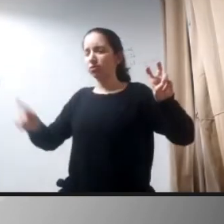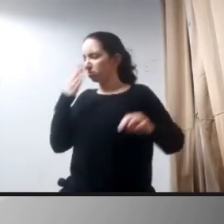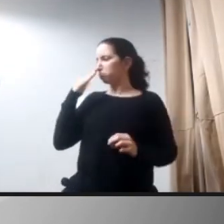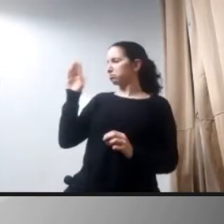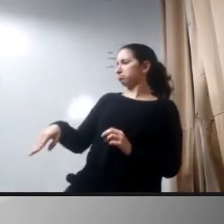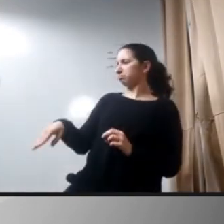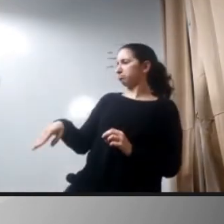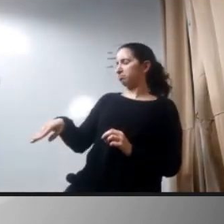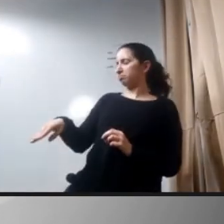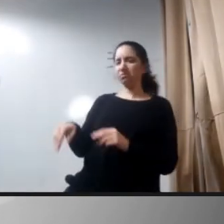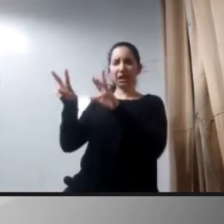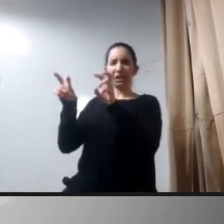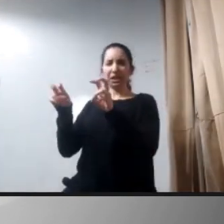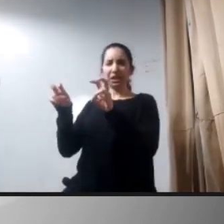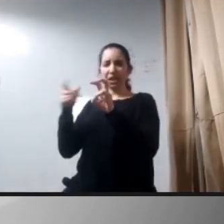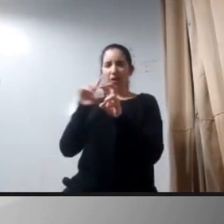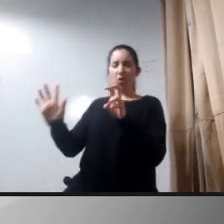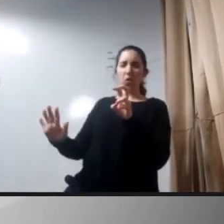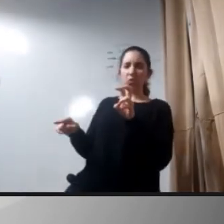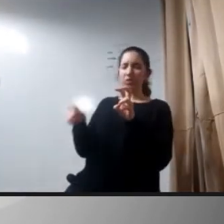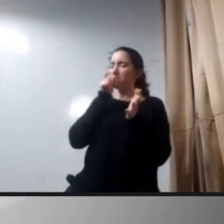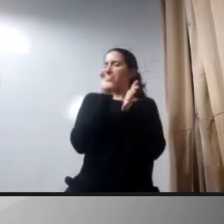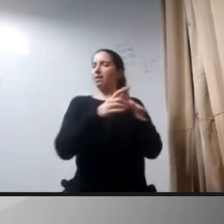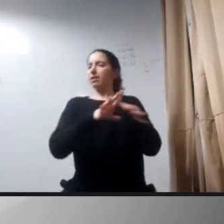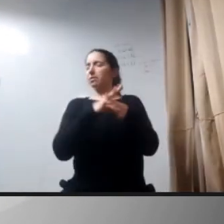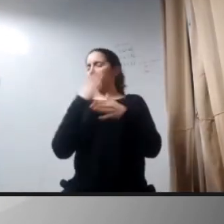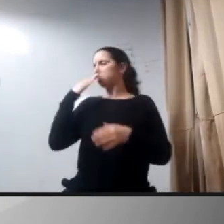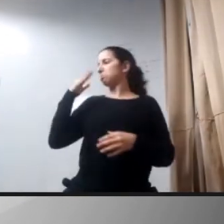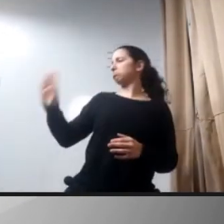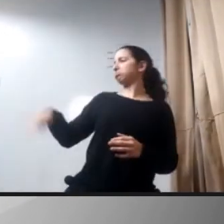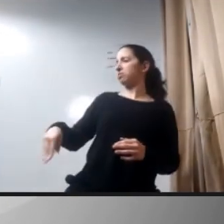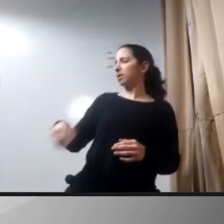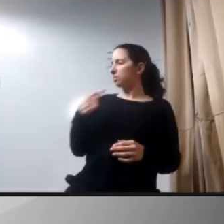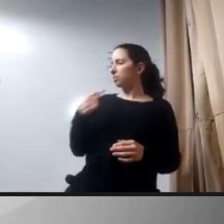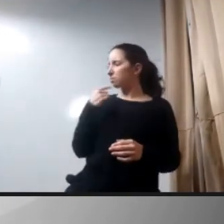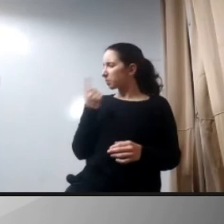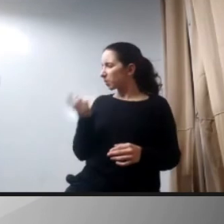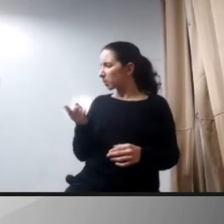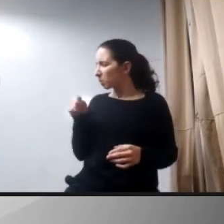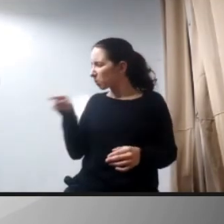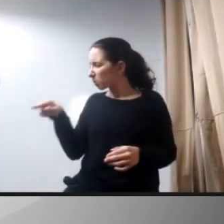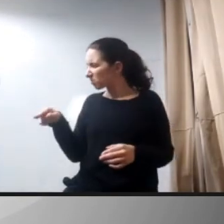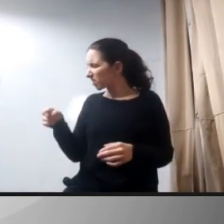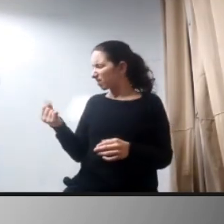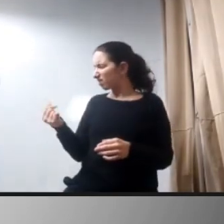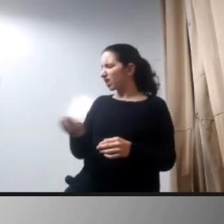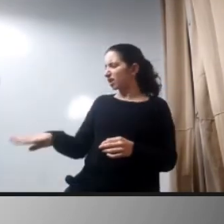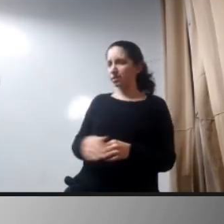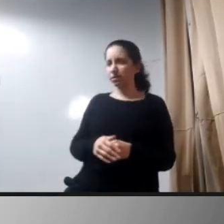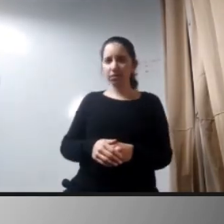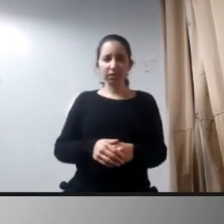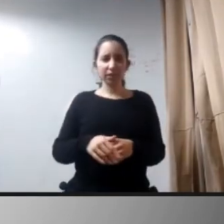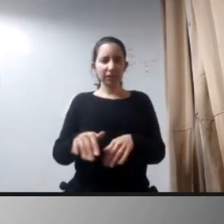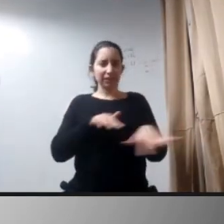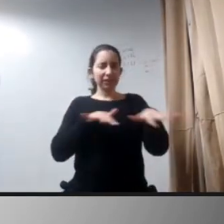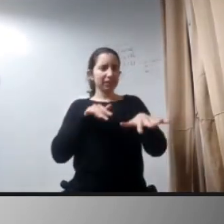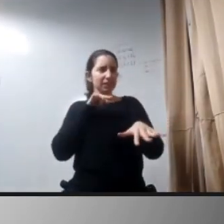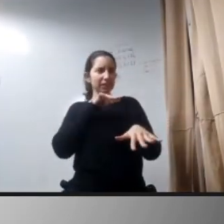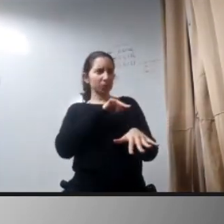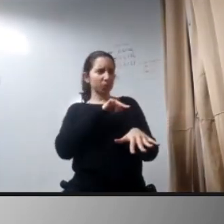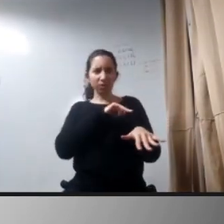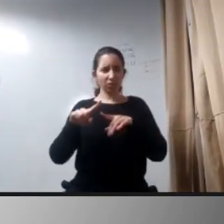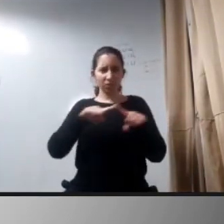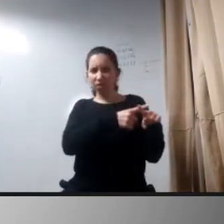una persona que no manejaba el lenguaje técnico, diciéndole, no, su pregunta es improcedente. Para mí,